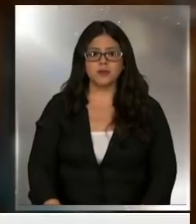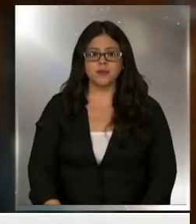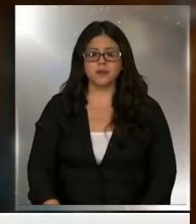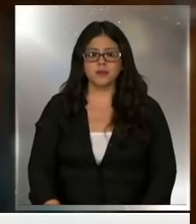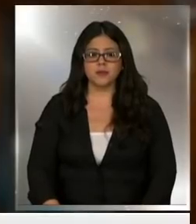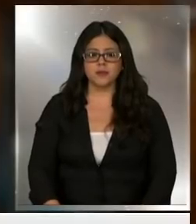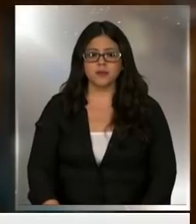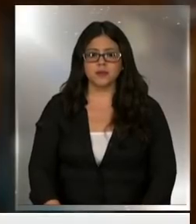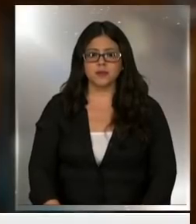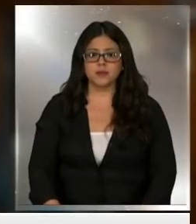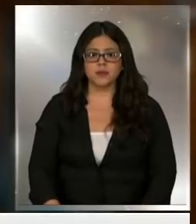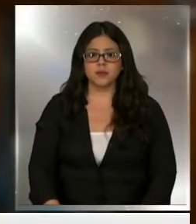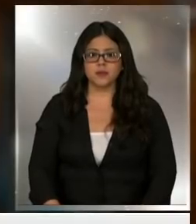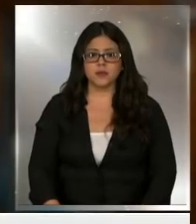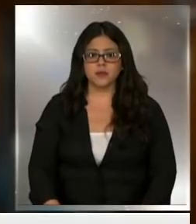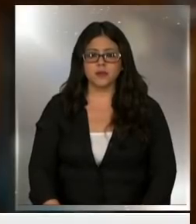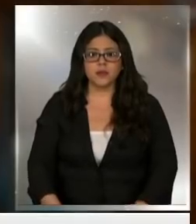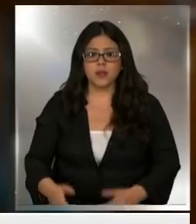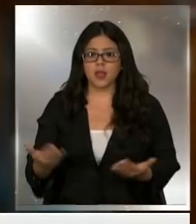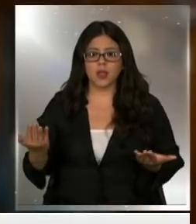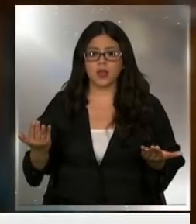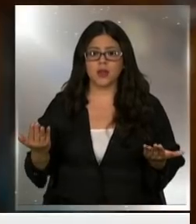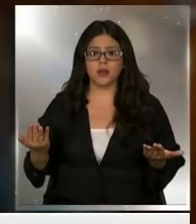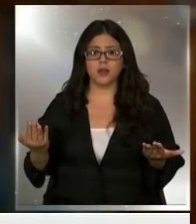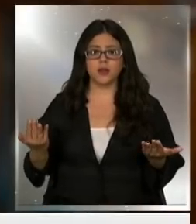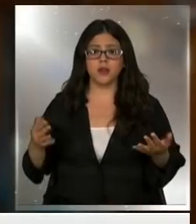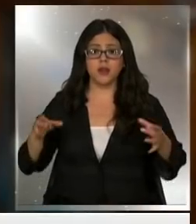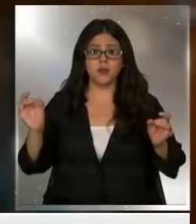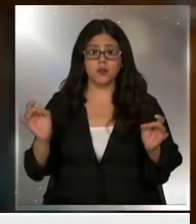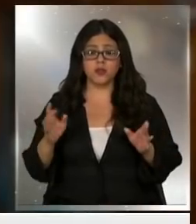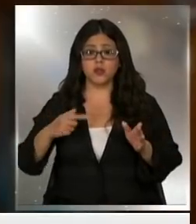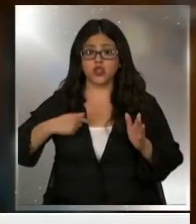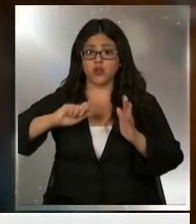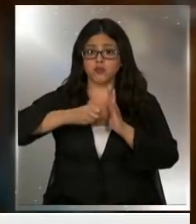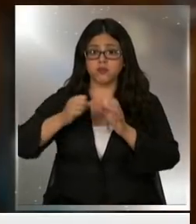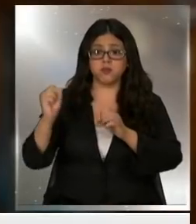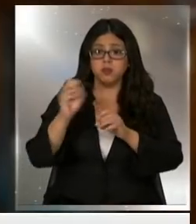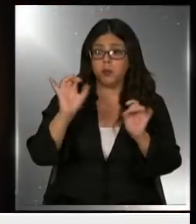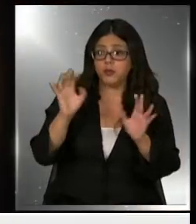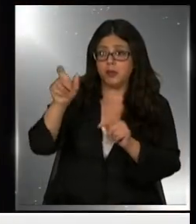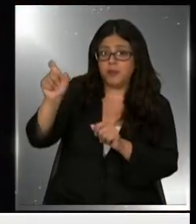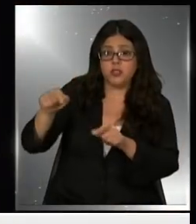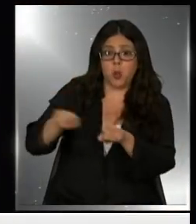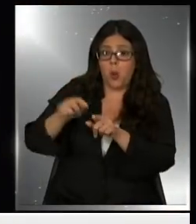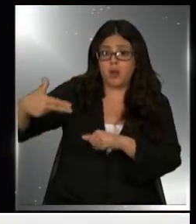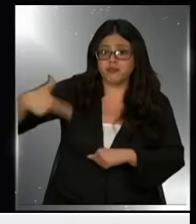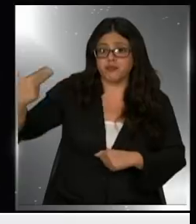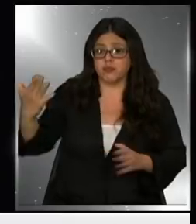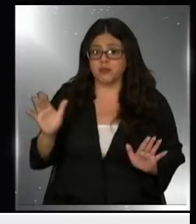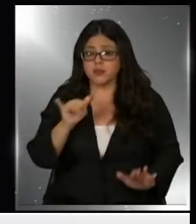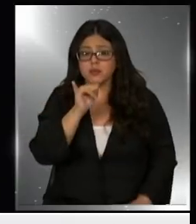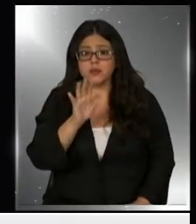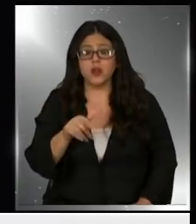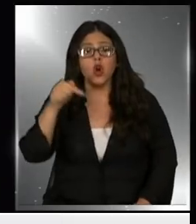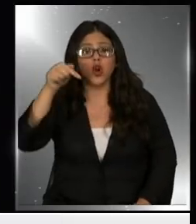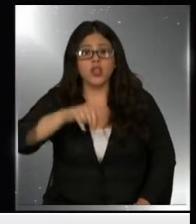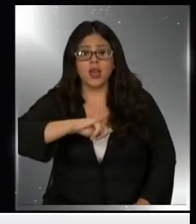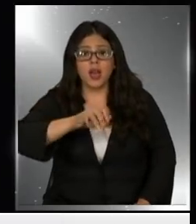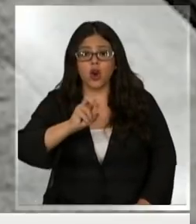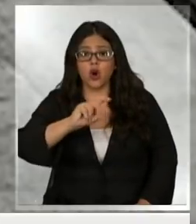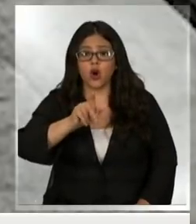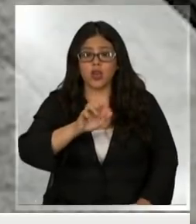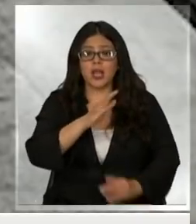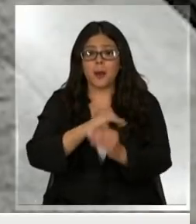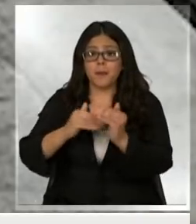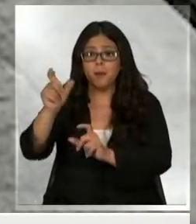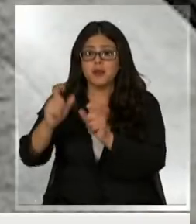Y no hay más vuelta, o sea, a lo mejor el tipo, si le entrego la llave, igual me hubiese pegado un balazo. Hoy, Jorge, como todas